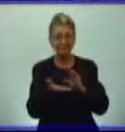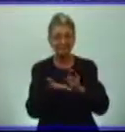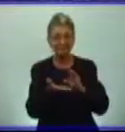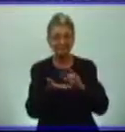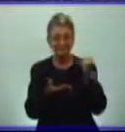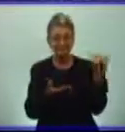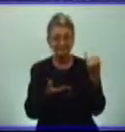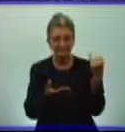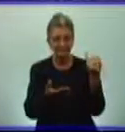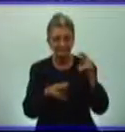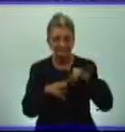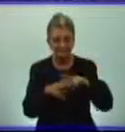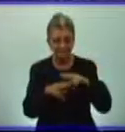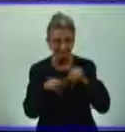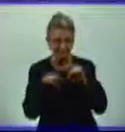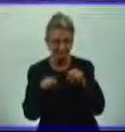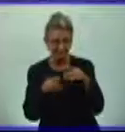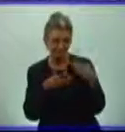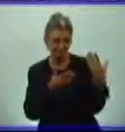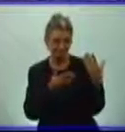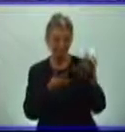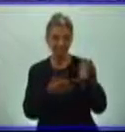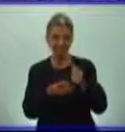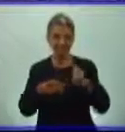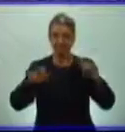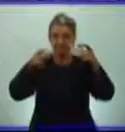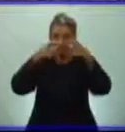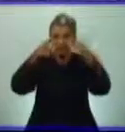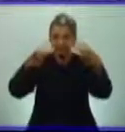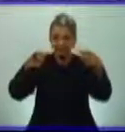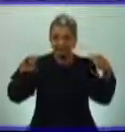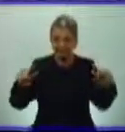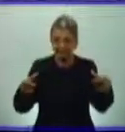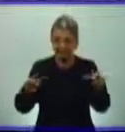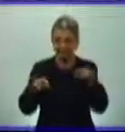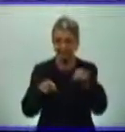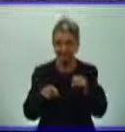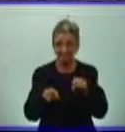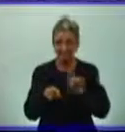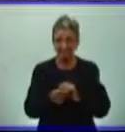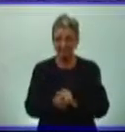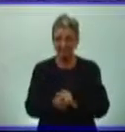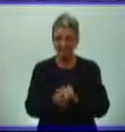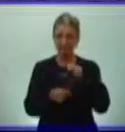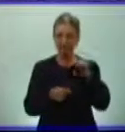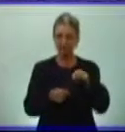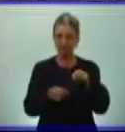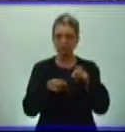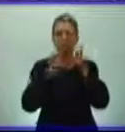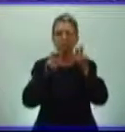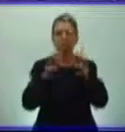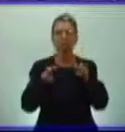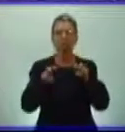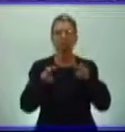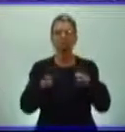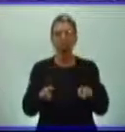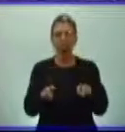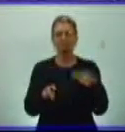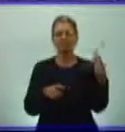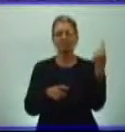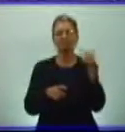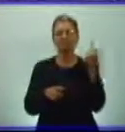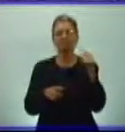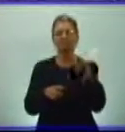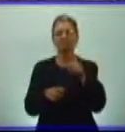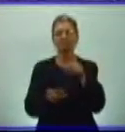Internacional del Libro, y el Capitolio, la actual sede de las oficinas de la Asamblea